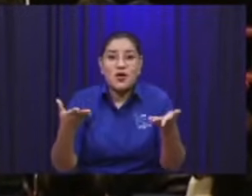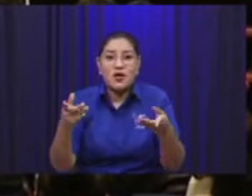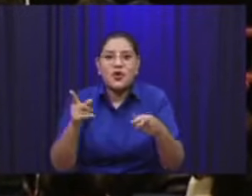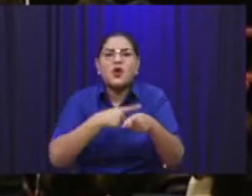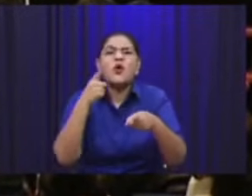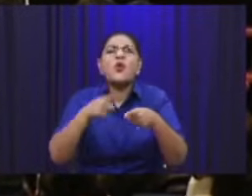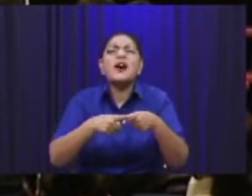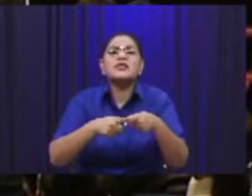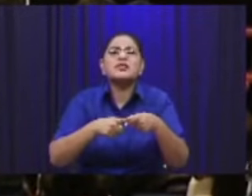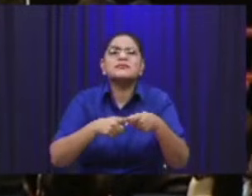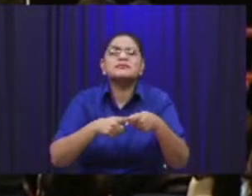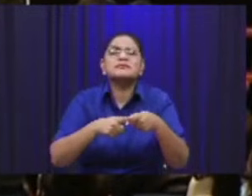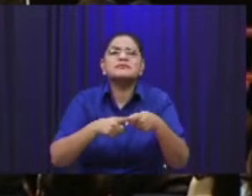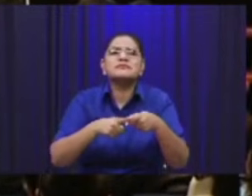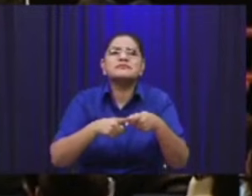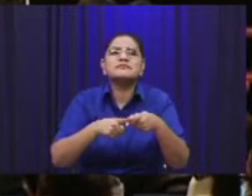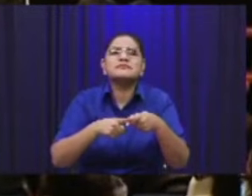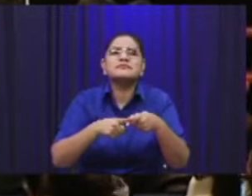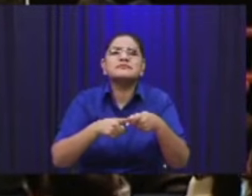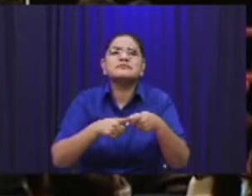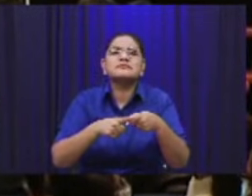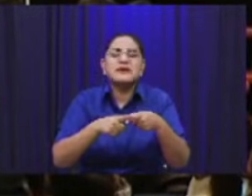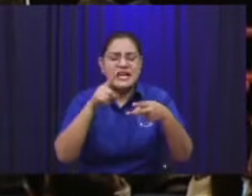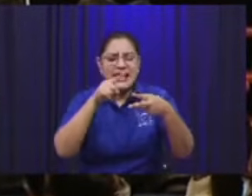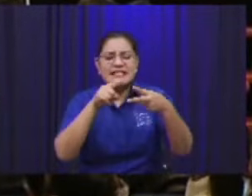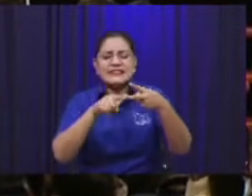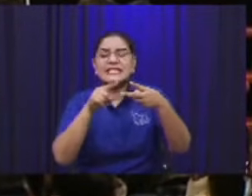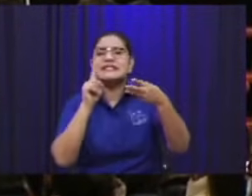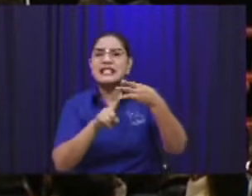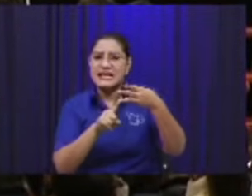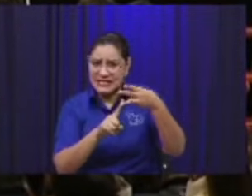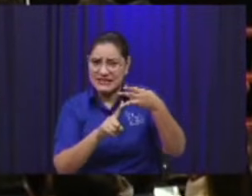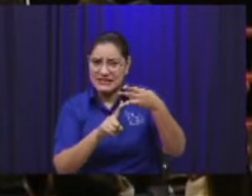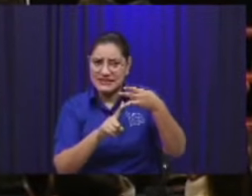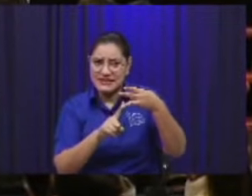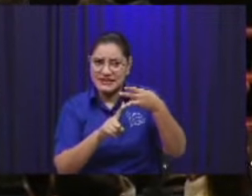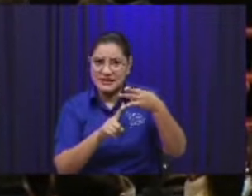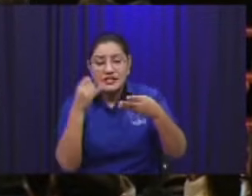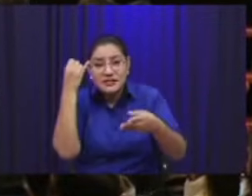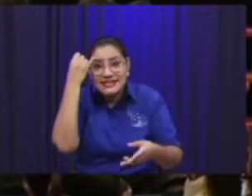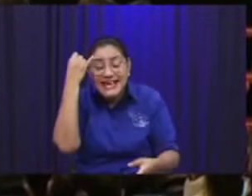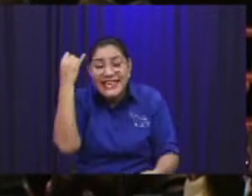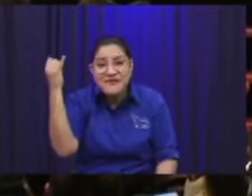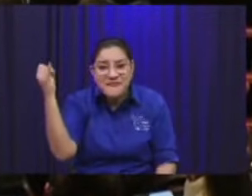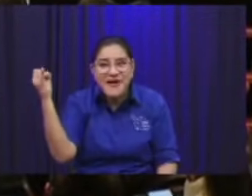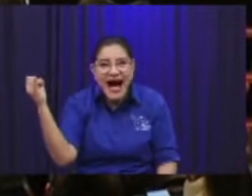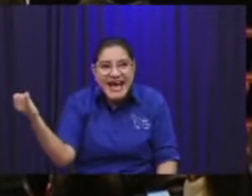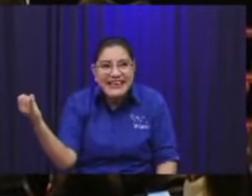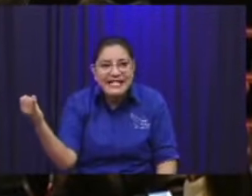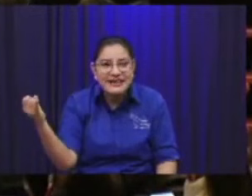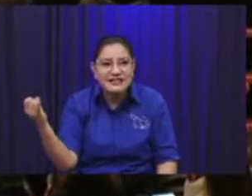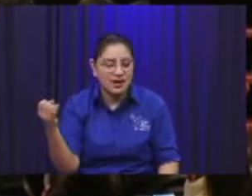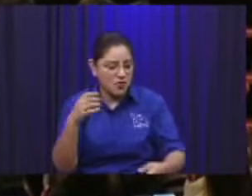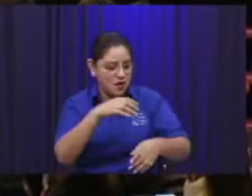cuando salgamos le tengo que poner estas cosas desde imaginaos de con joyas y puro